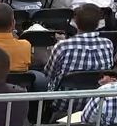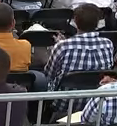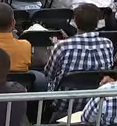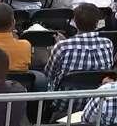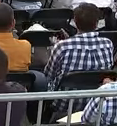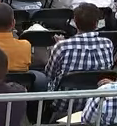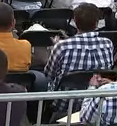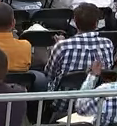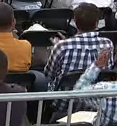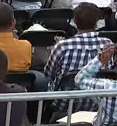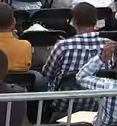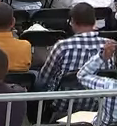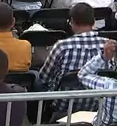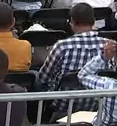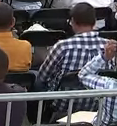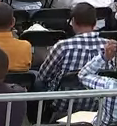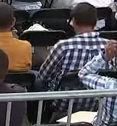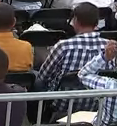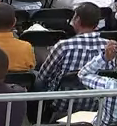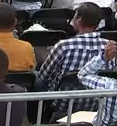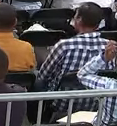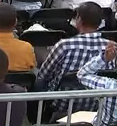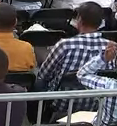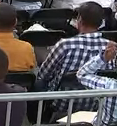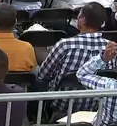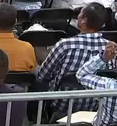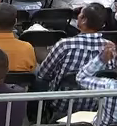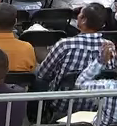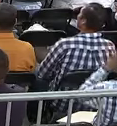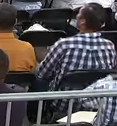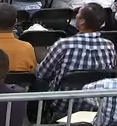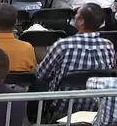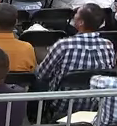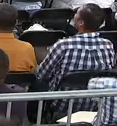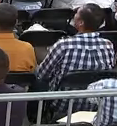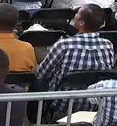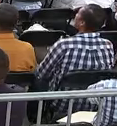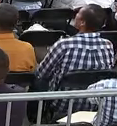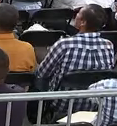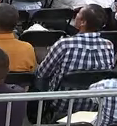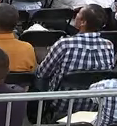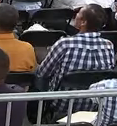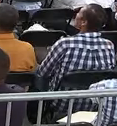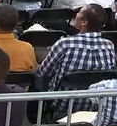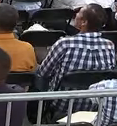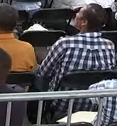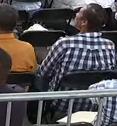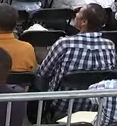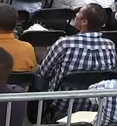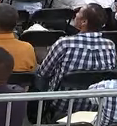Gobierno de México. Secretaria de Gobernación, maestra Luisa María. Alcalde Luján.